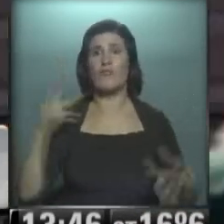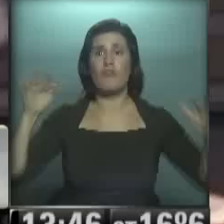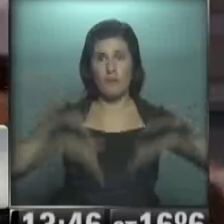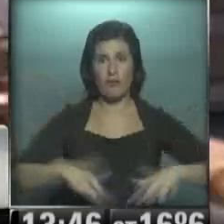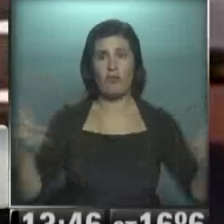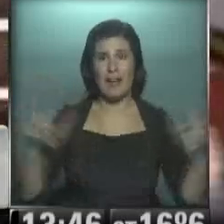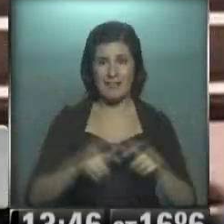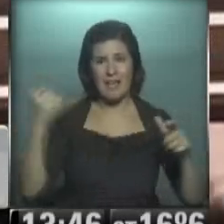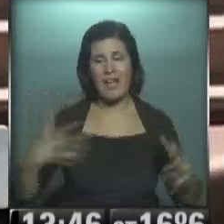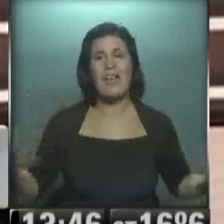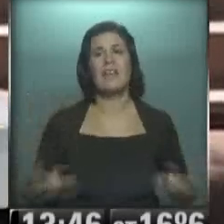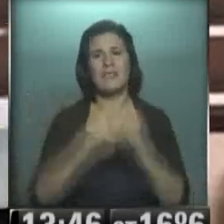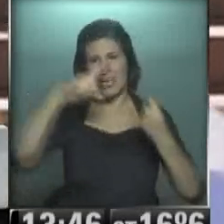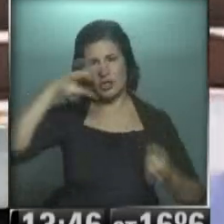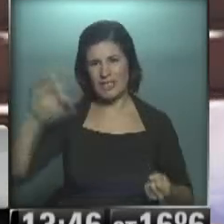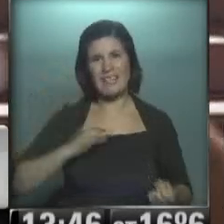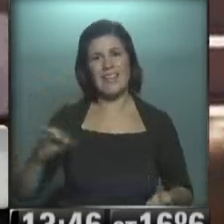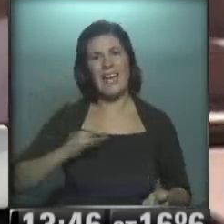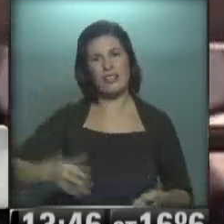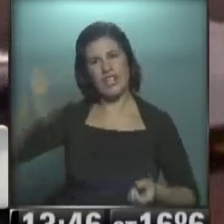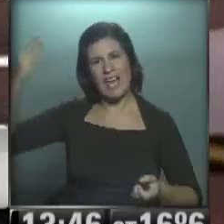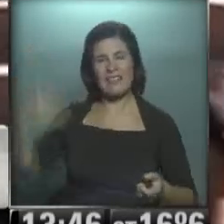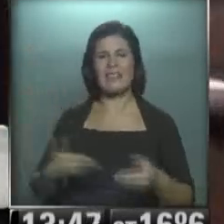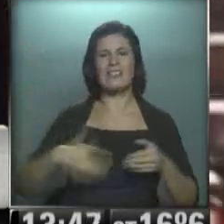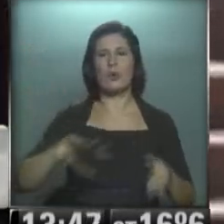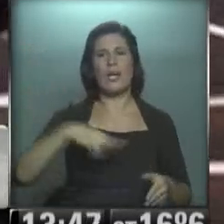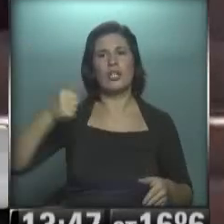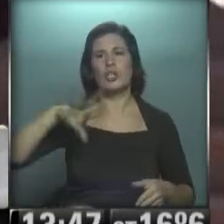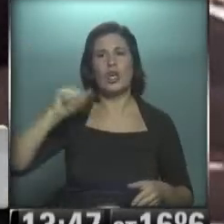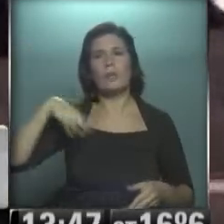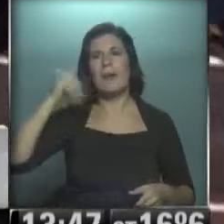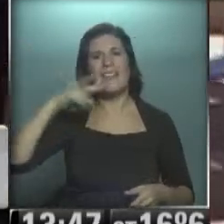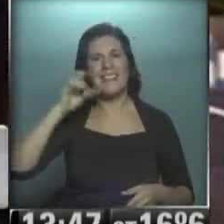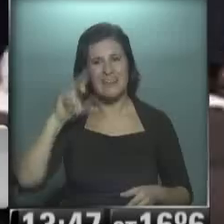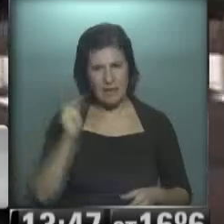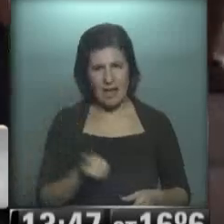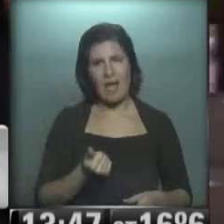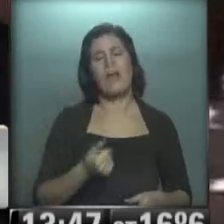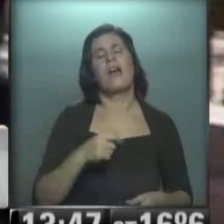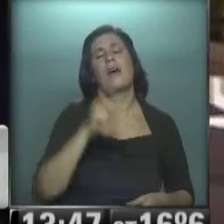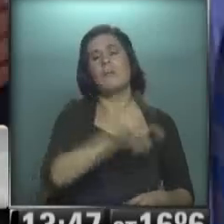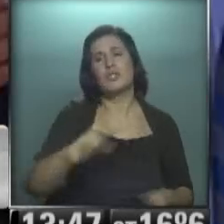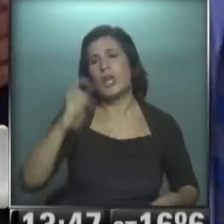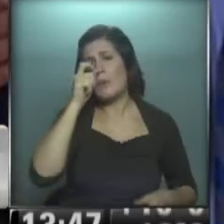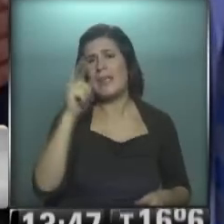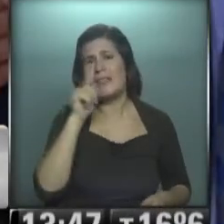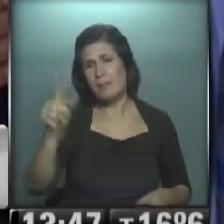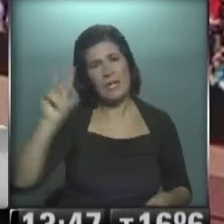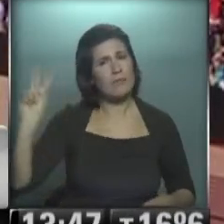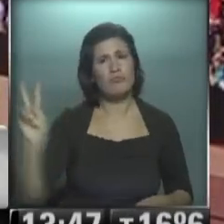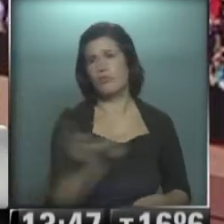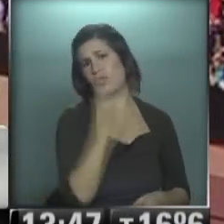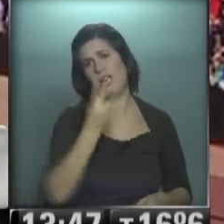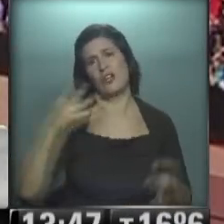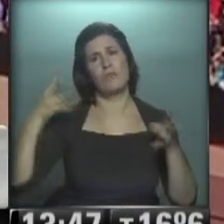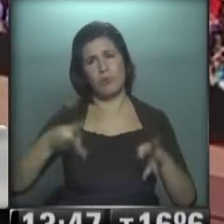70 años del desembarco de Normandía, recordando a las 20.000 víctimas civiles de la batalla que marcó el comienzo del